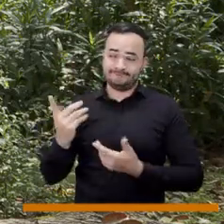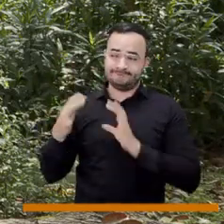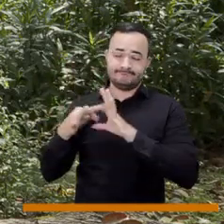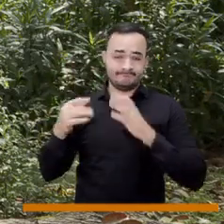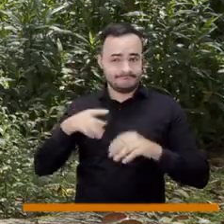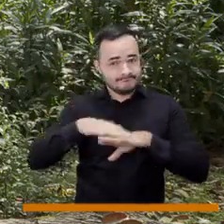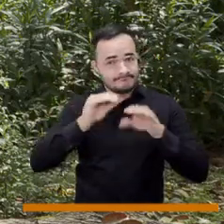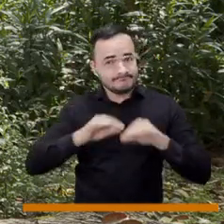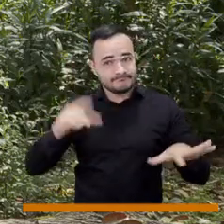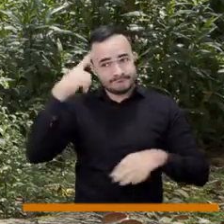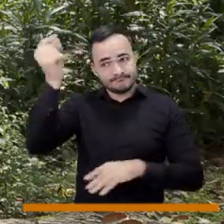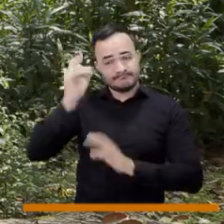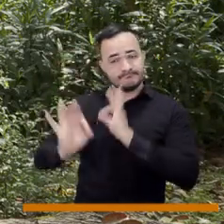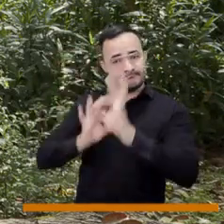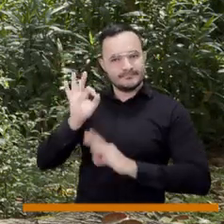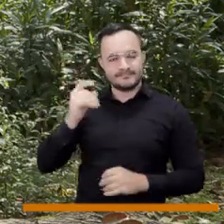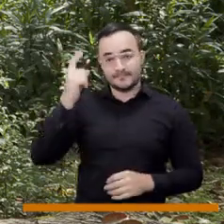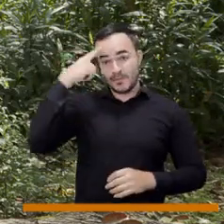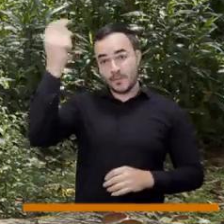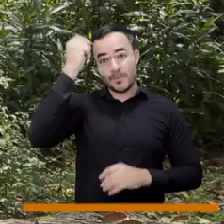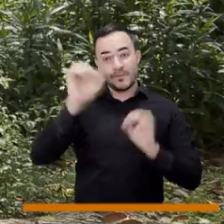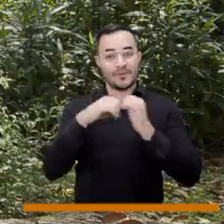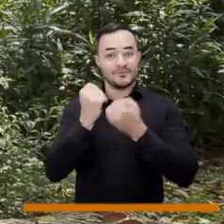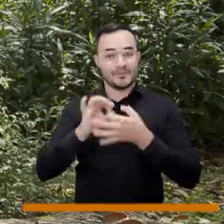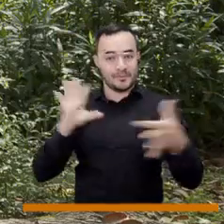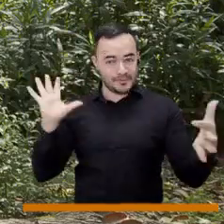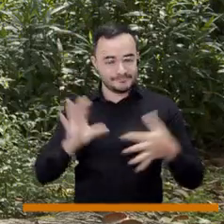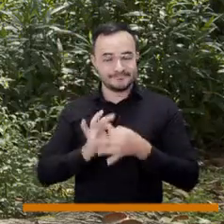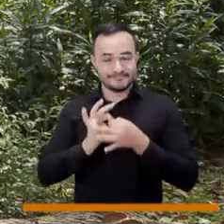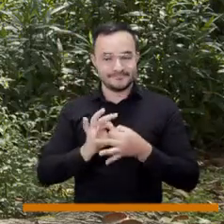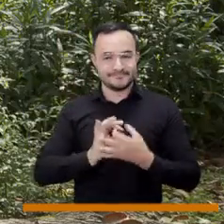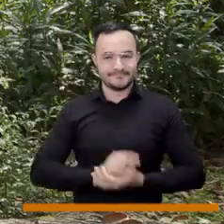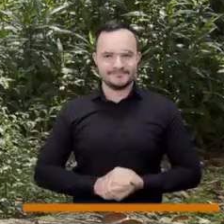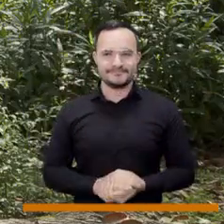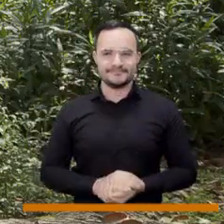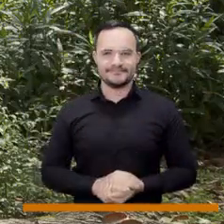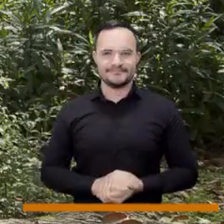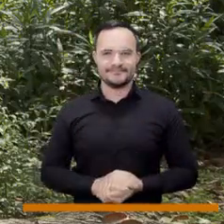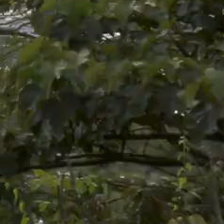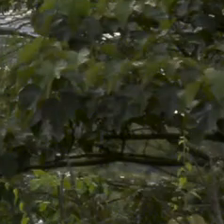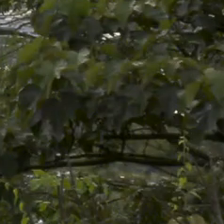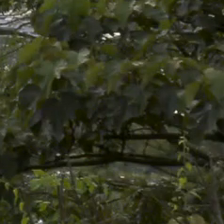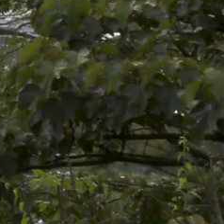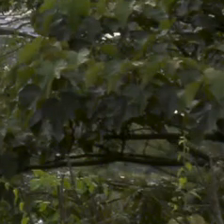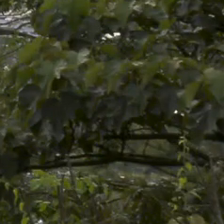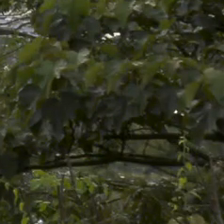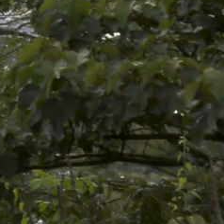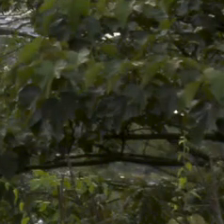Asomadera hacemos un llamado para protegerla y conservarla, porque el consejo somos tú y yo.